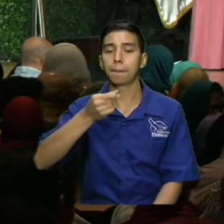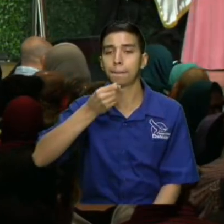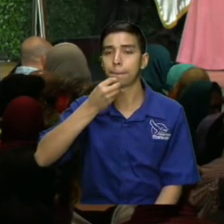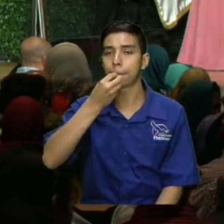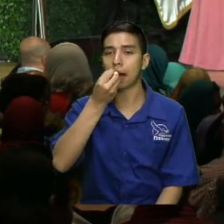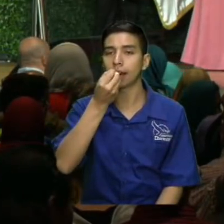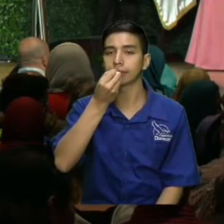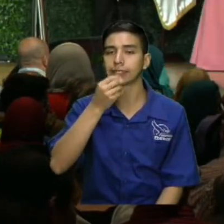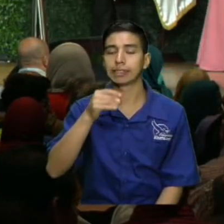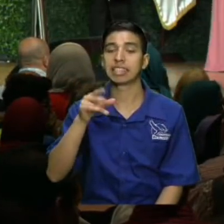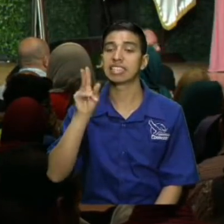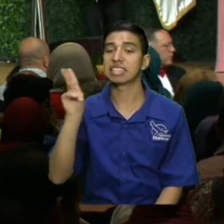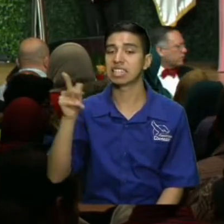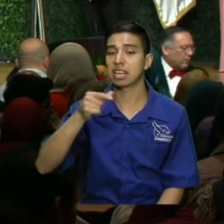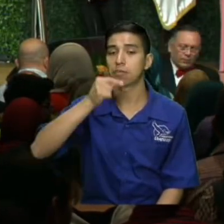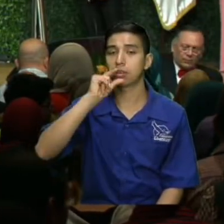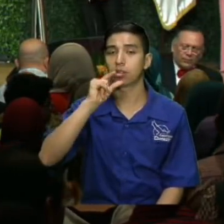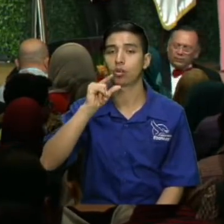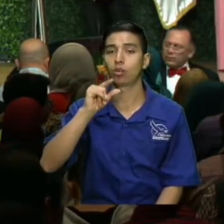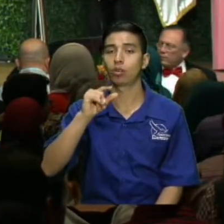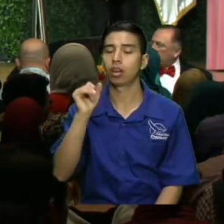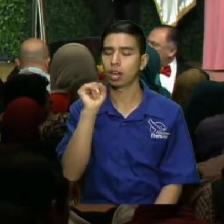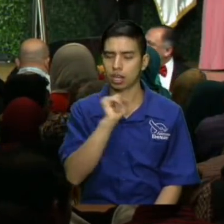hermanos, mientras cantamos,